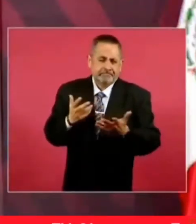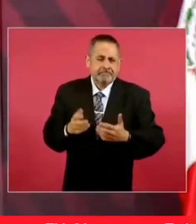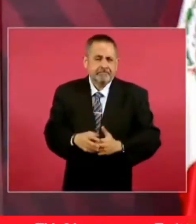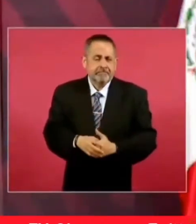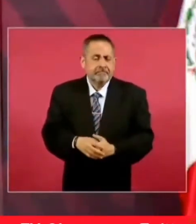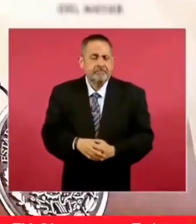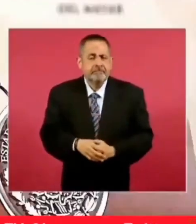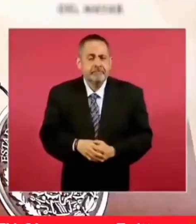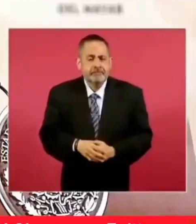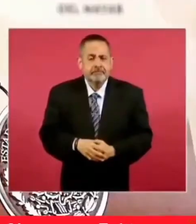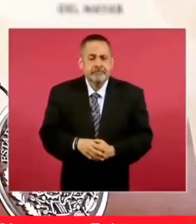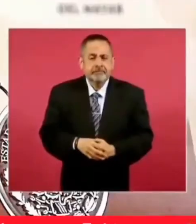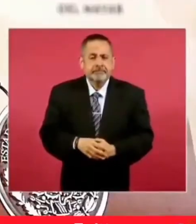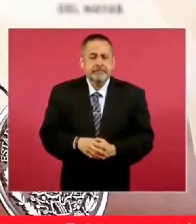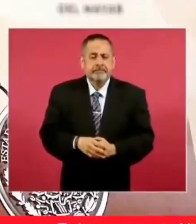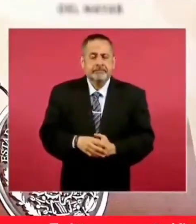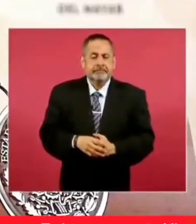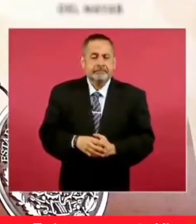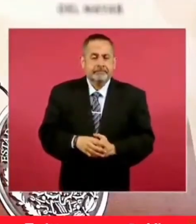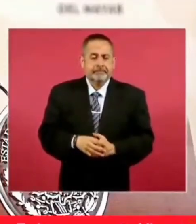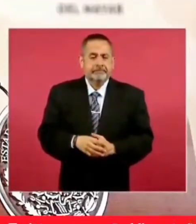porque